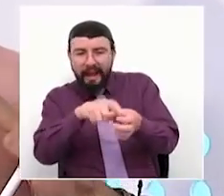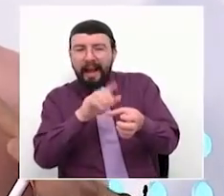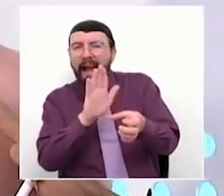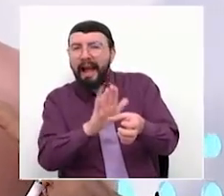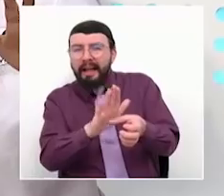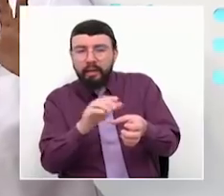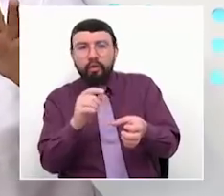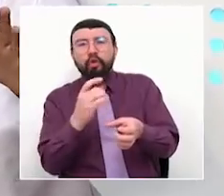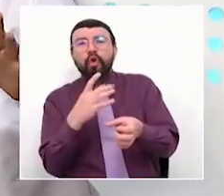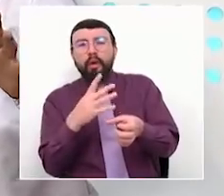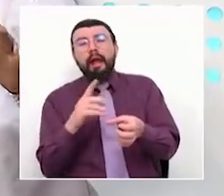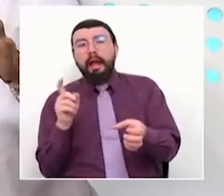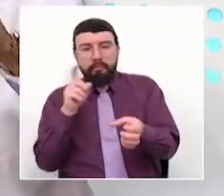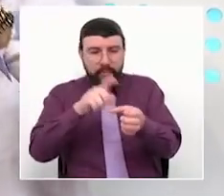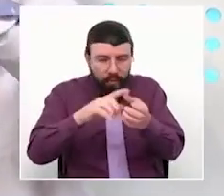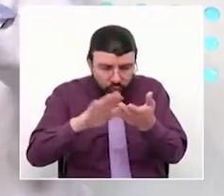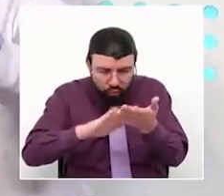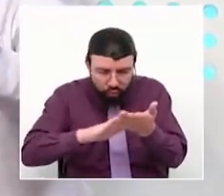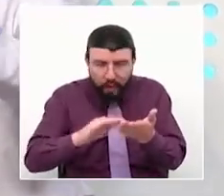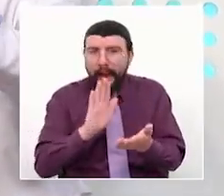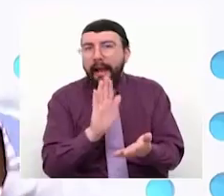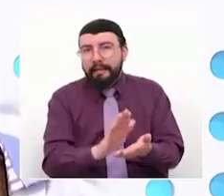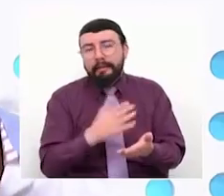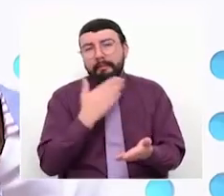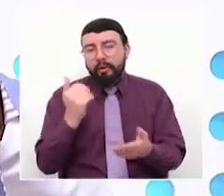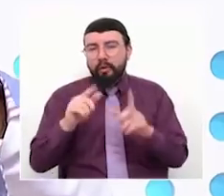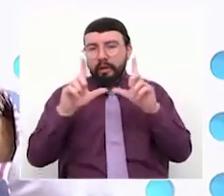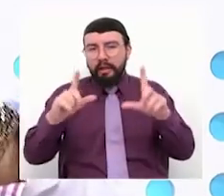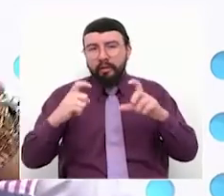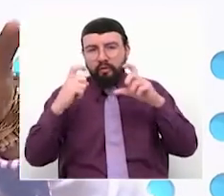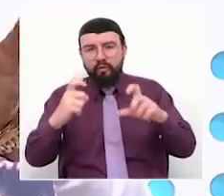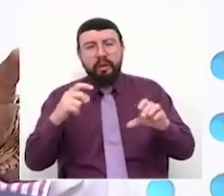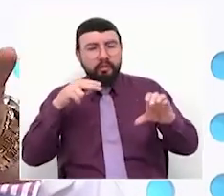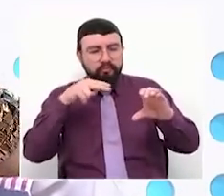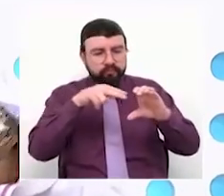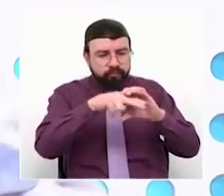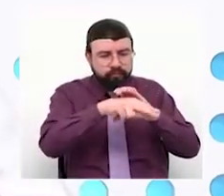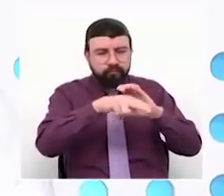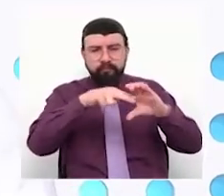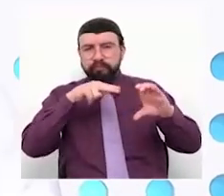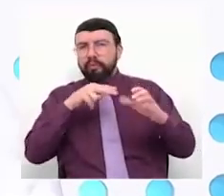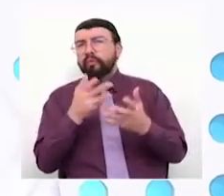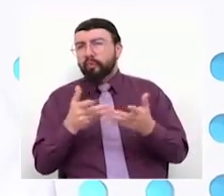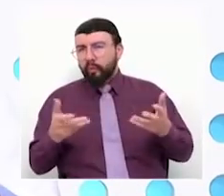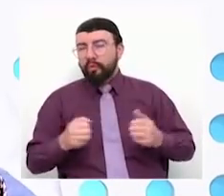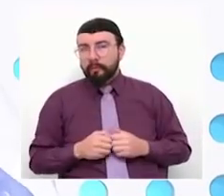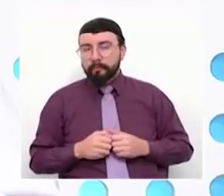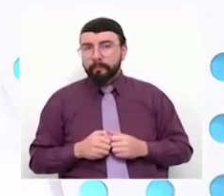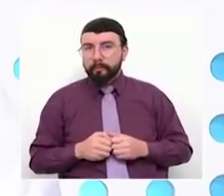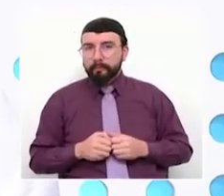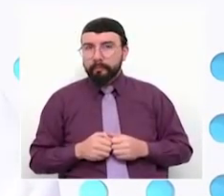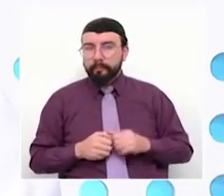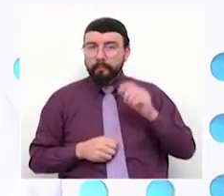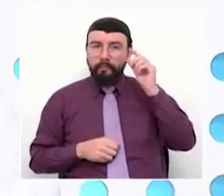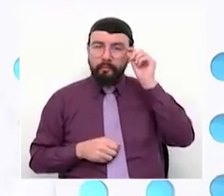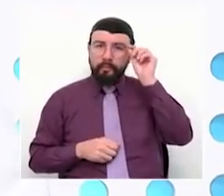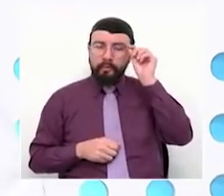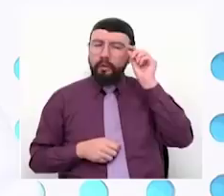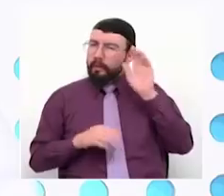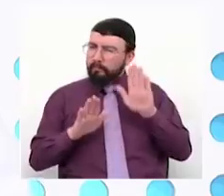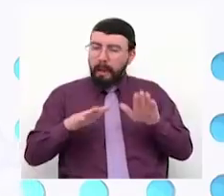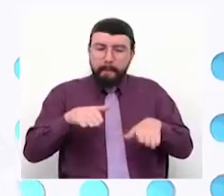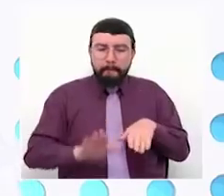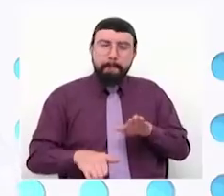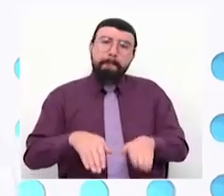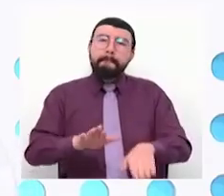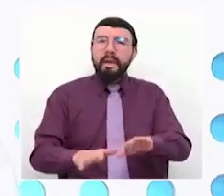es donde tienen que llegar los métodos diagnósticos, radiografía, resonancias y demás. Vamos a ir ahora al pie, para que entiendan